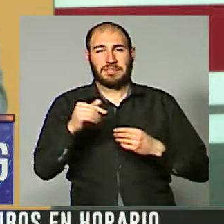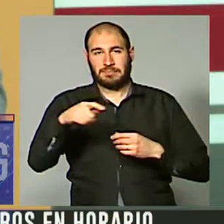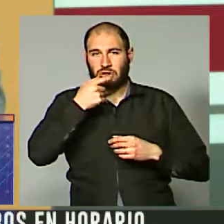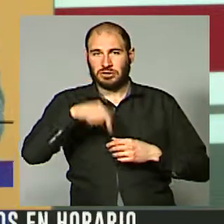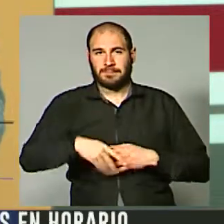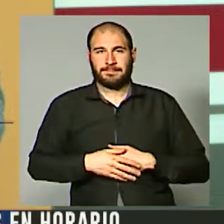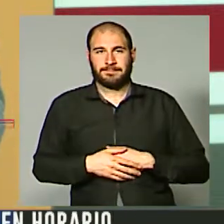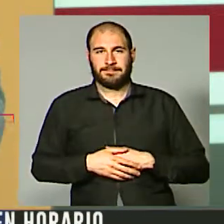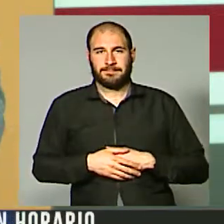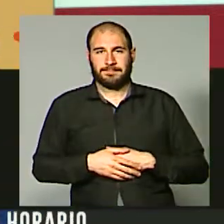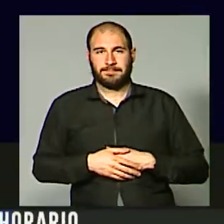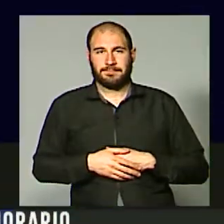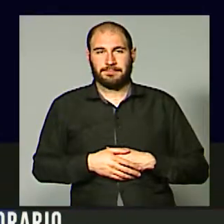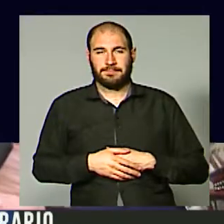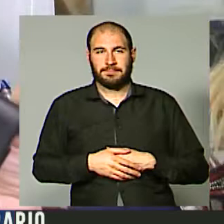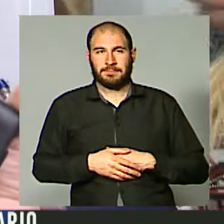provincia de Mendoza.